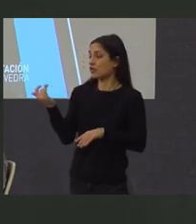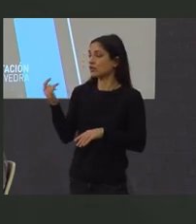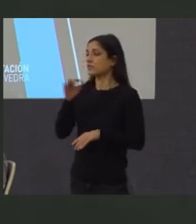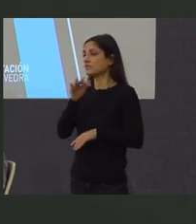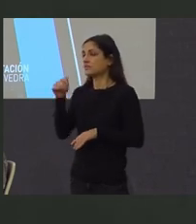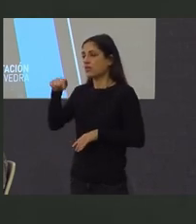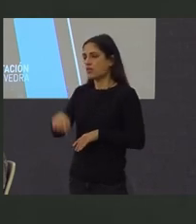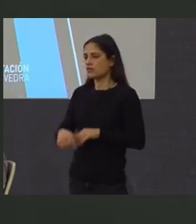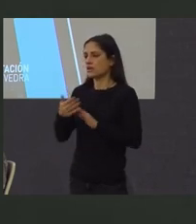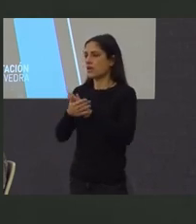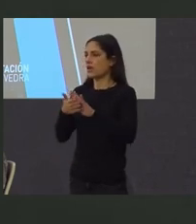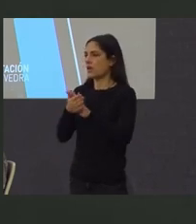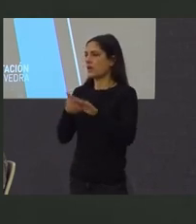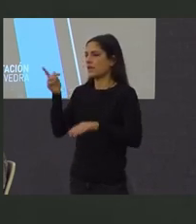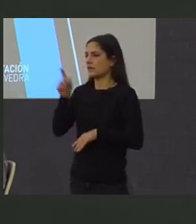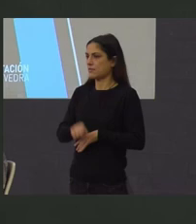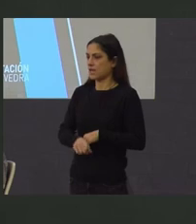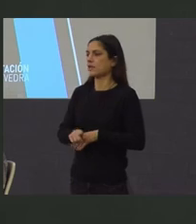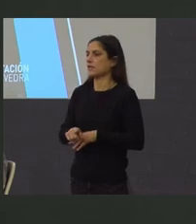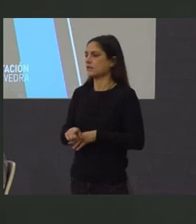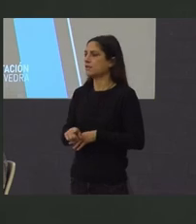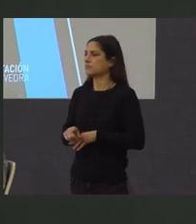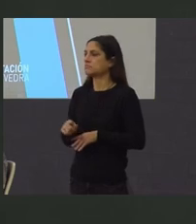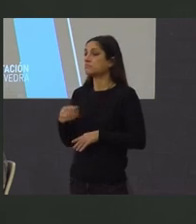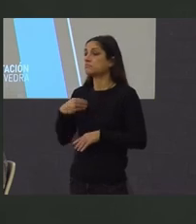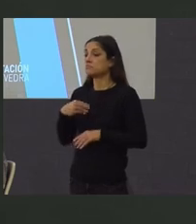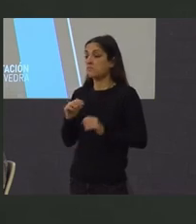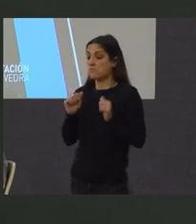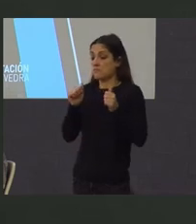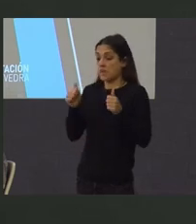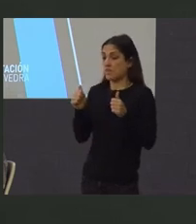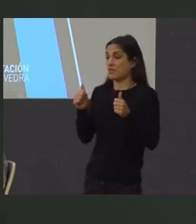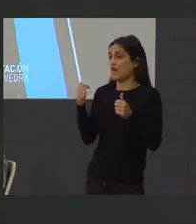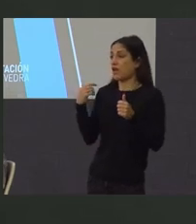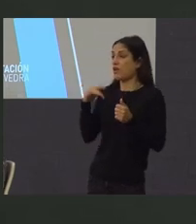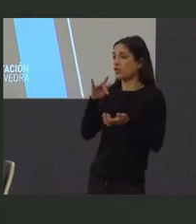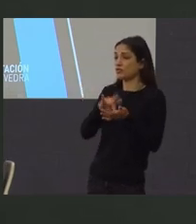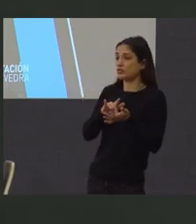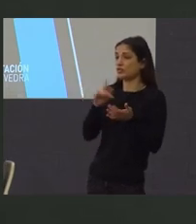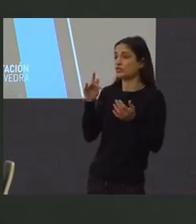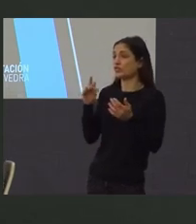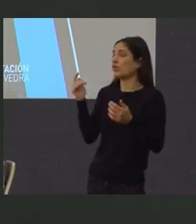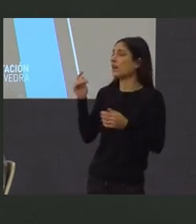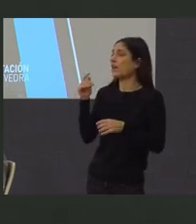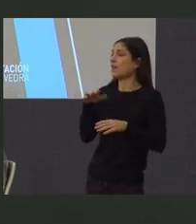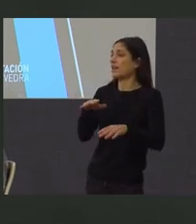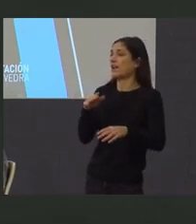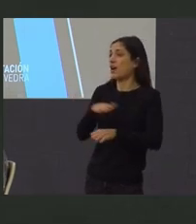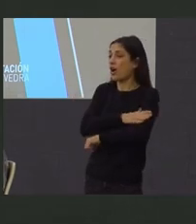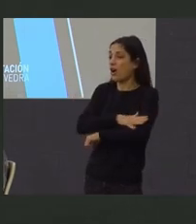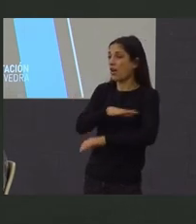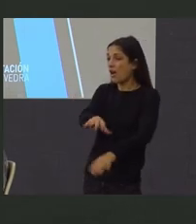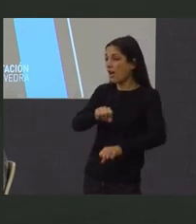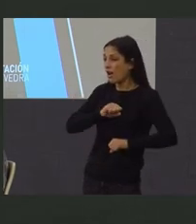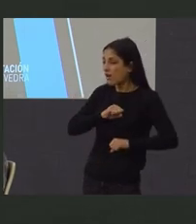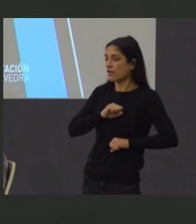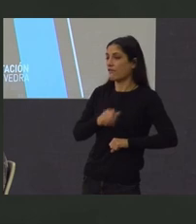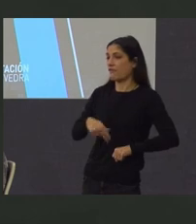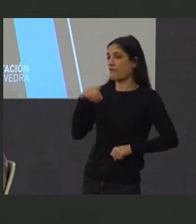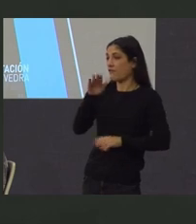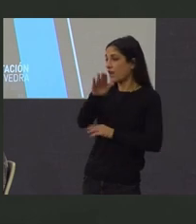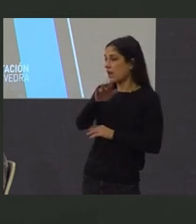vai desde o propio día do golpe de Estado até toda a represión que se